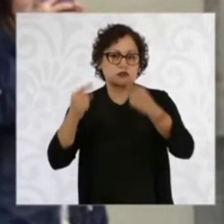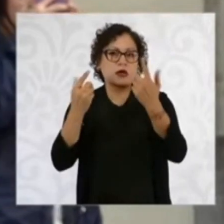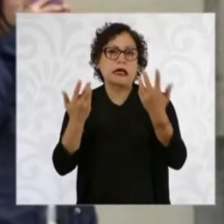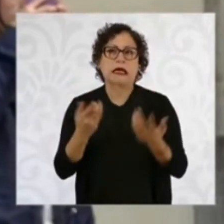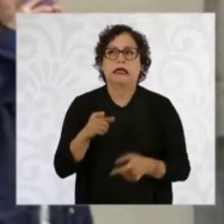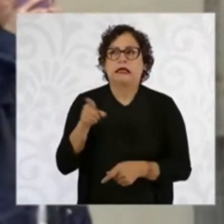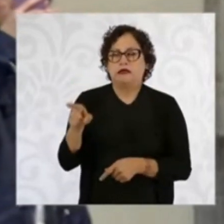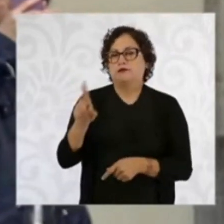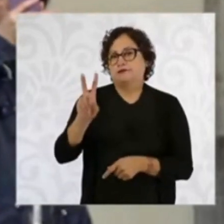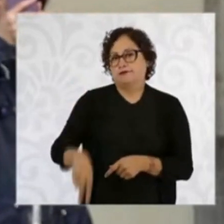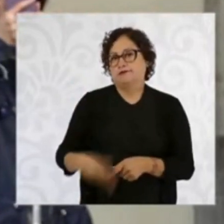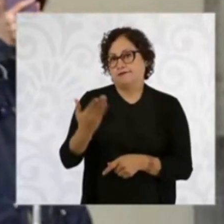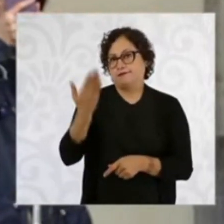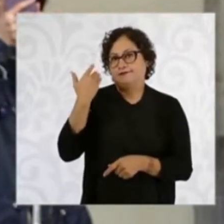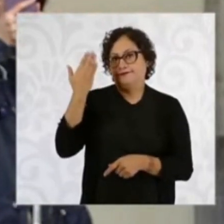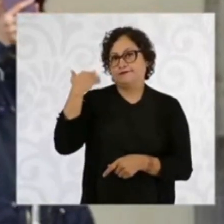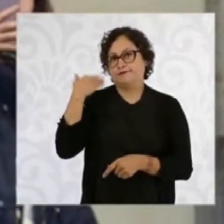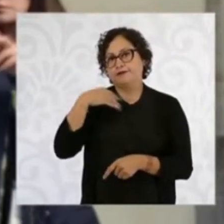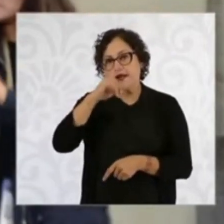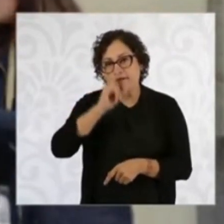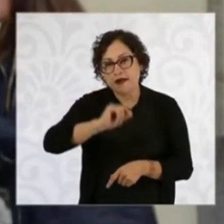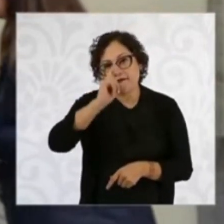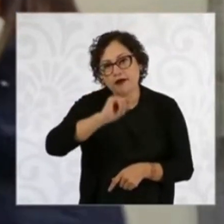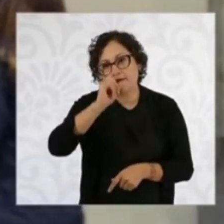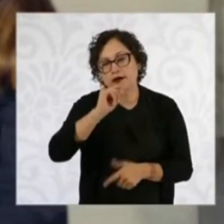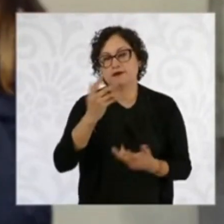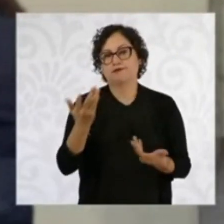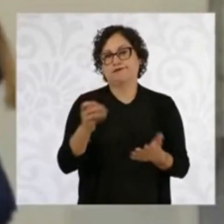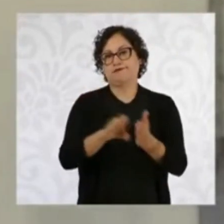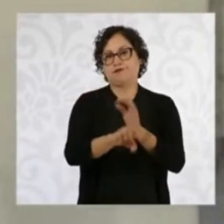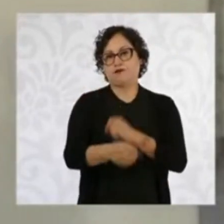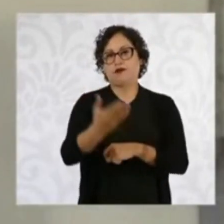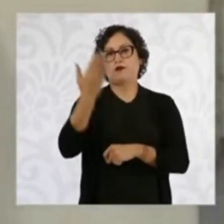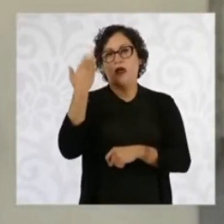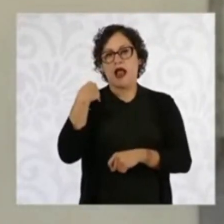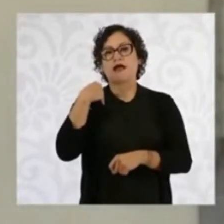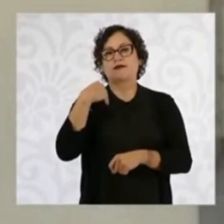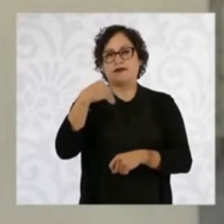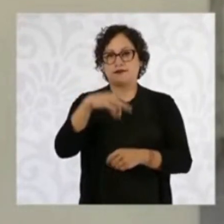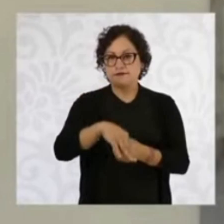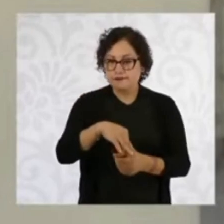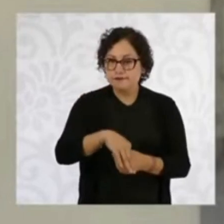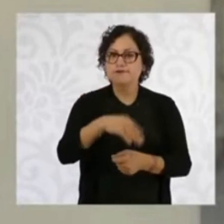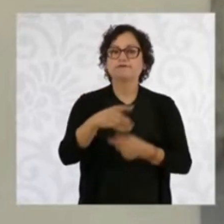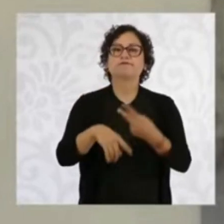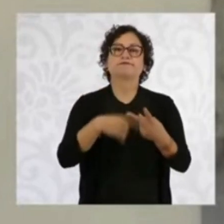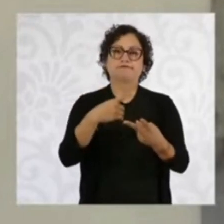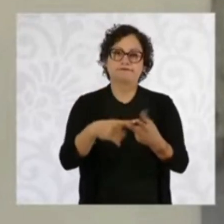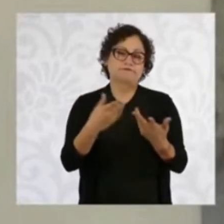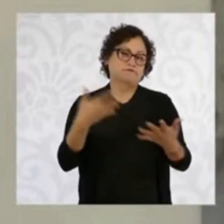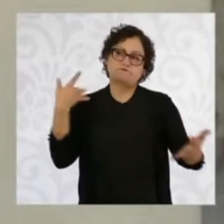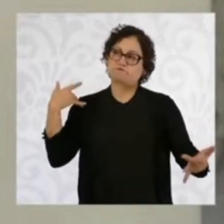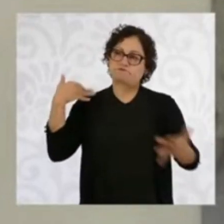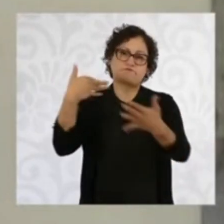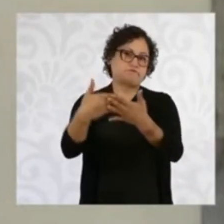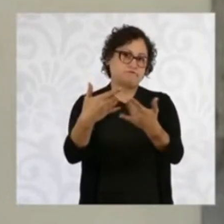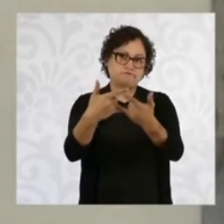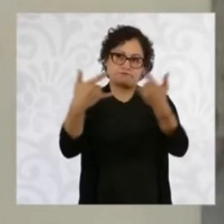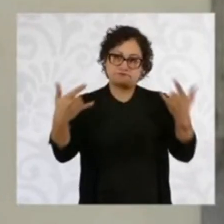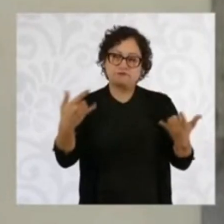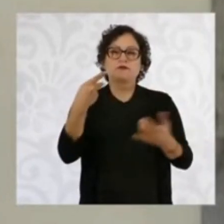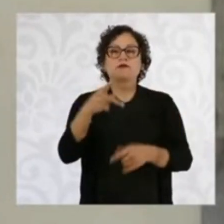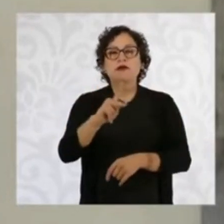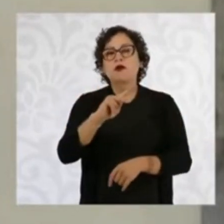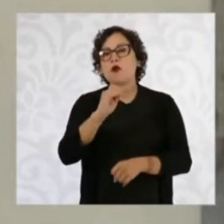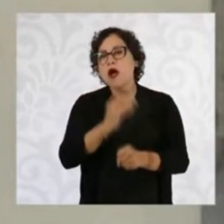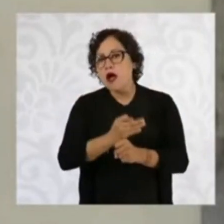bastante atropellado durante, pues, vimos las elecciones y están, bueno, podemos hacer una visión histórica, pero precisamente en este momento